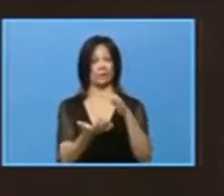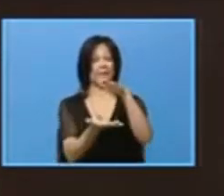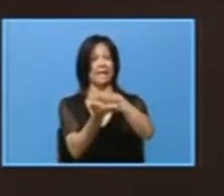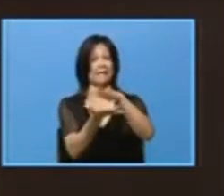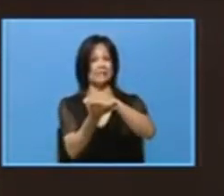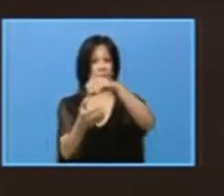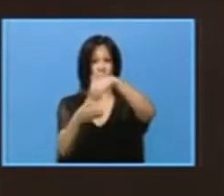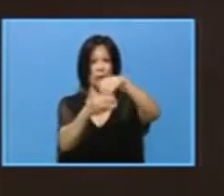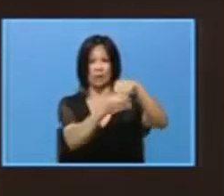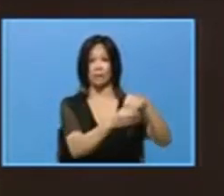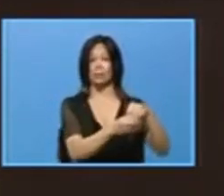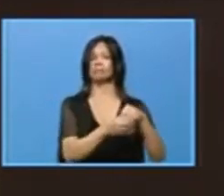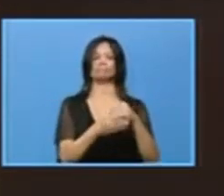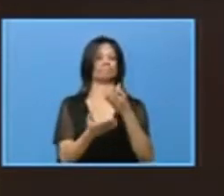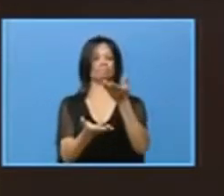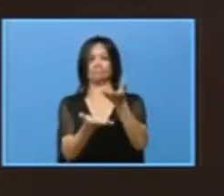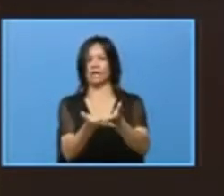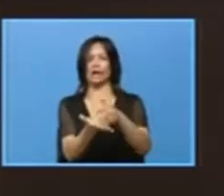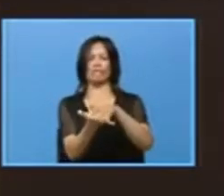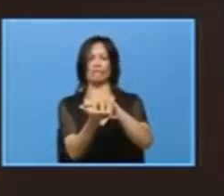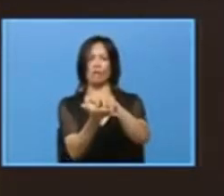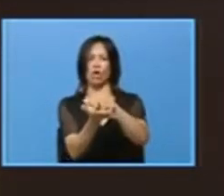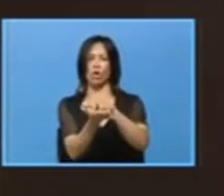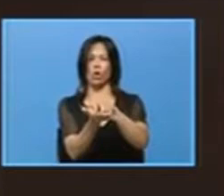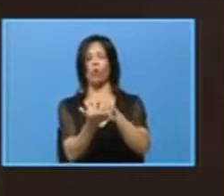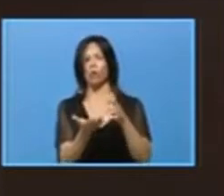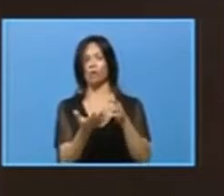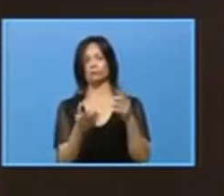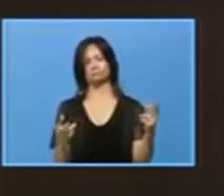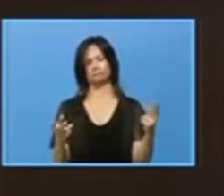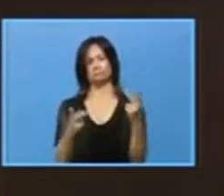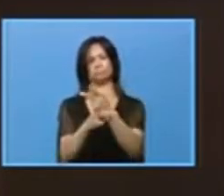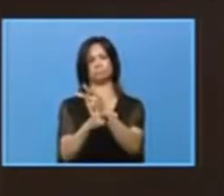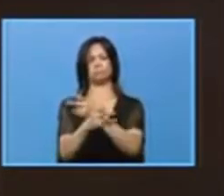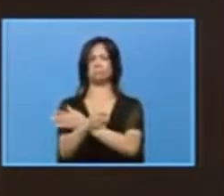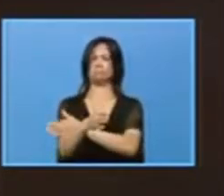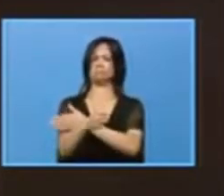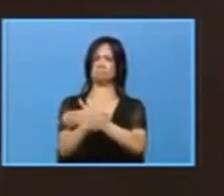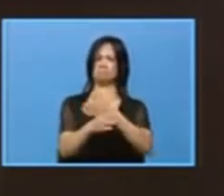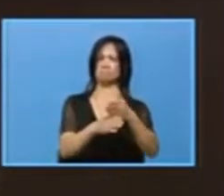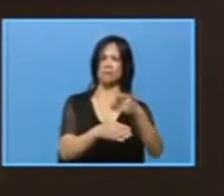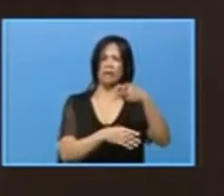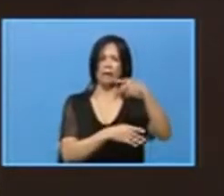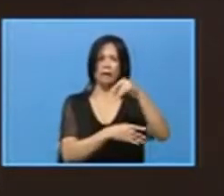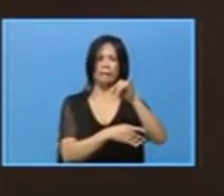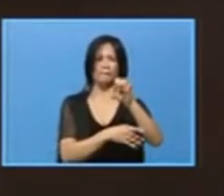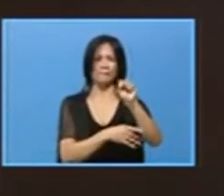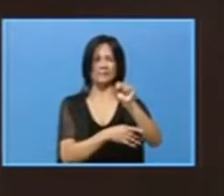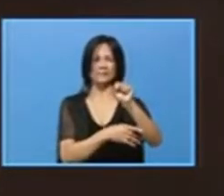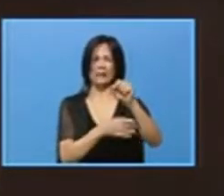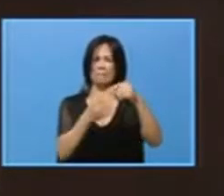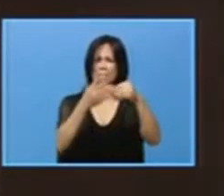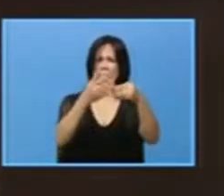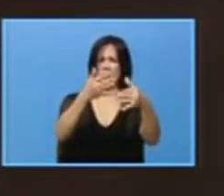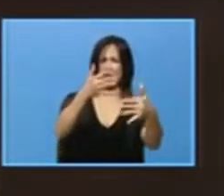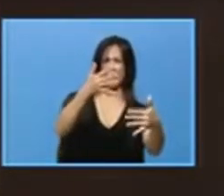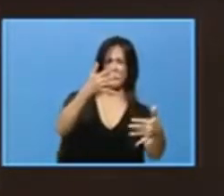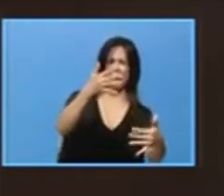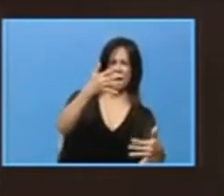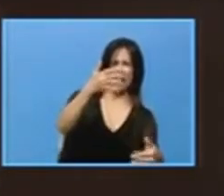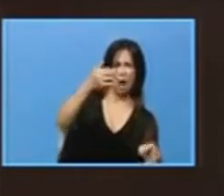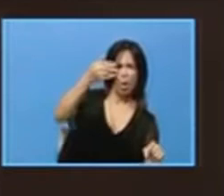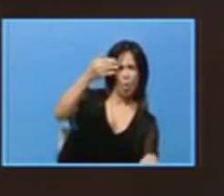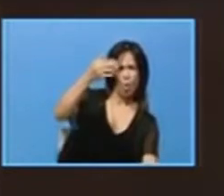a ser la segunda economía del mundo fue Japón. ¿Y cuál es el problema de Japón? Que el japonés tiene que tener 2 y 3 empleos porque todo lo que se gana,